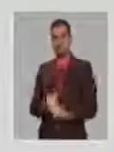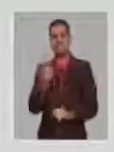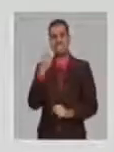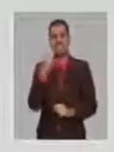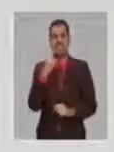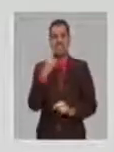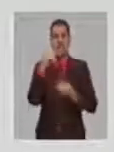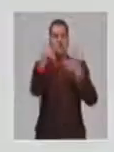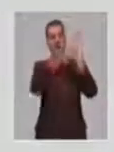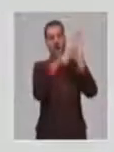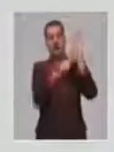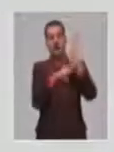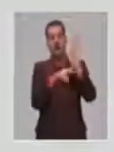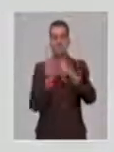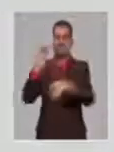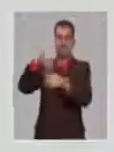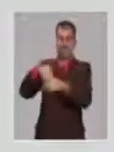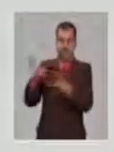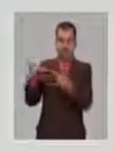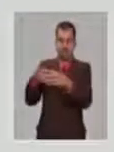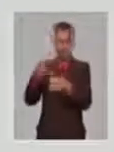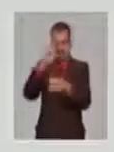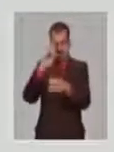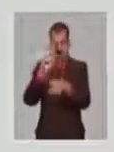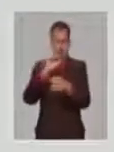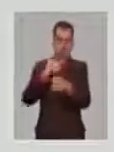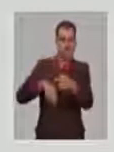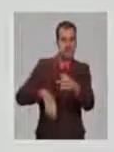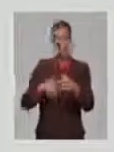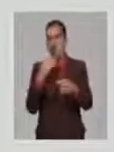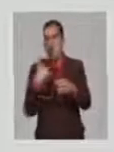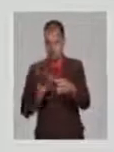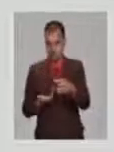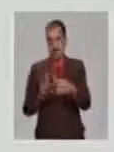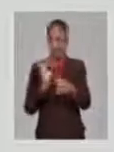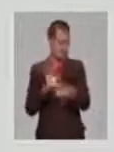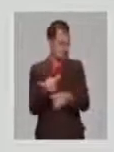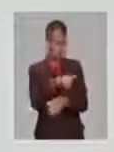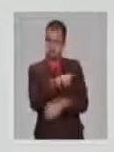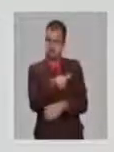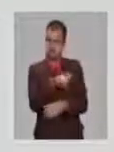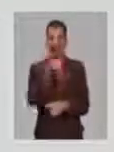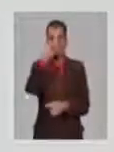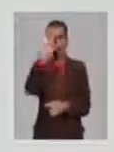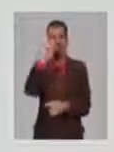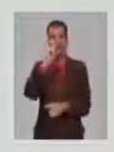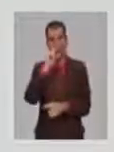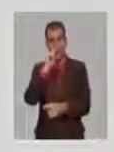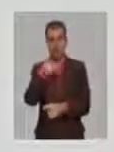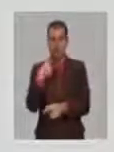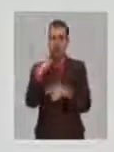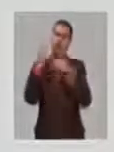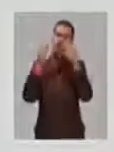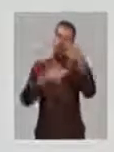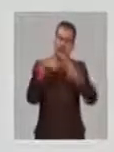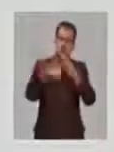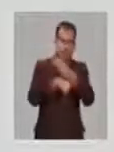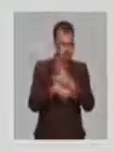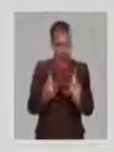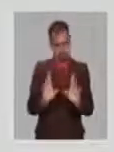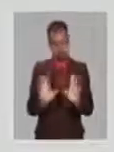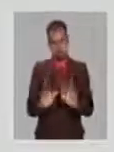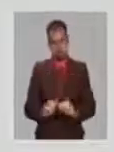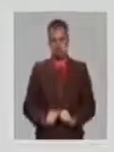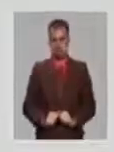de inclusión y criterios de exclusión que básicamente son los mismos que ella ha referido y que no voy a entrar en detalles.